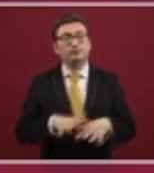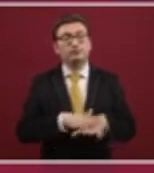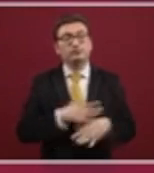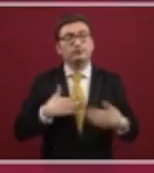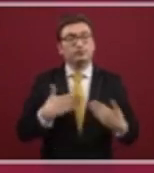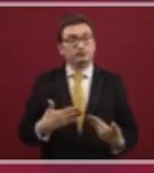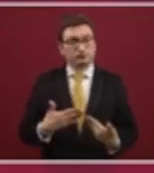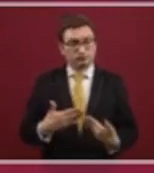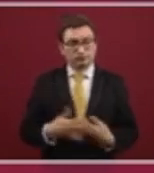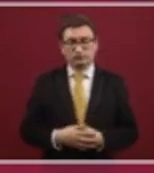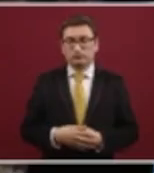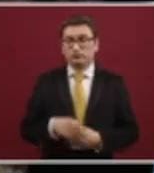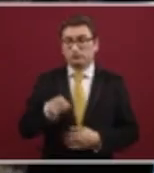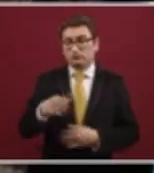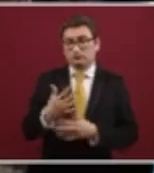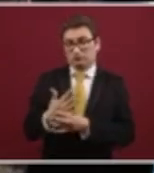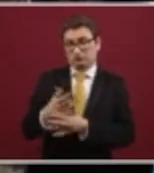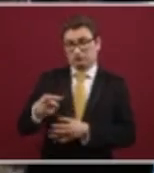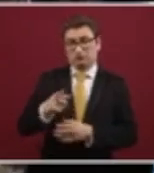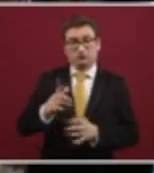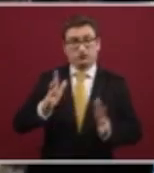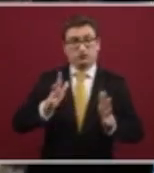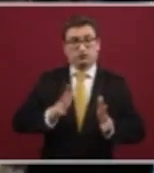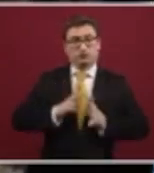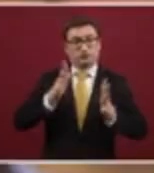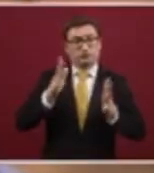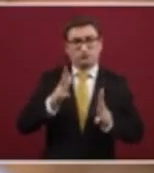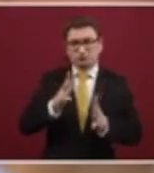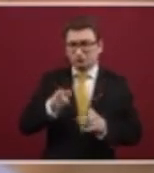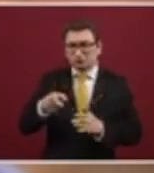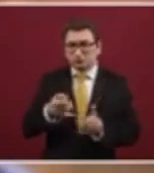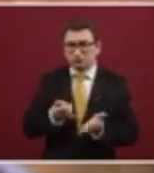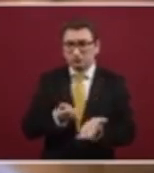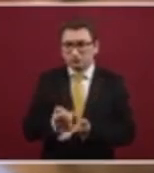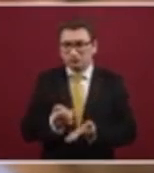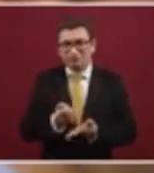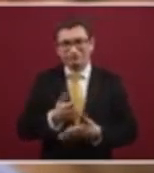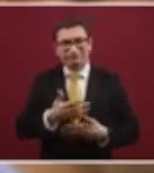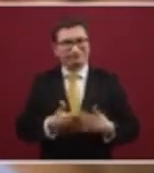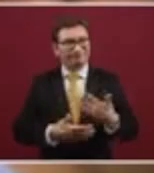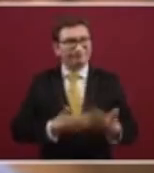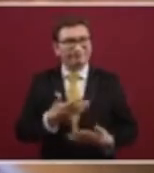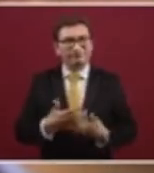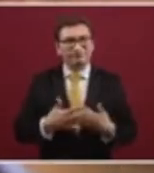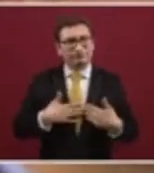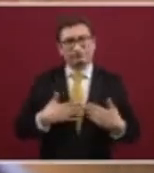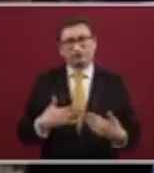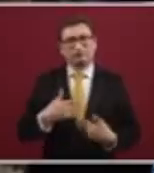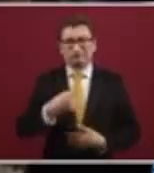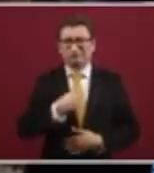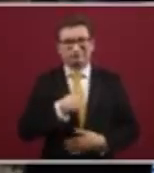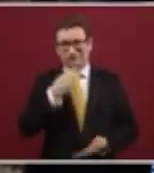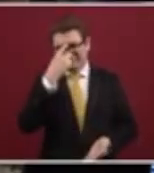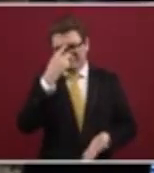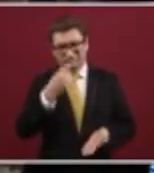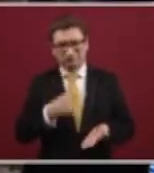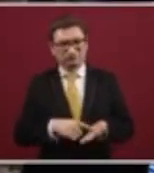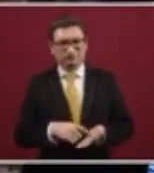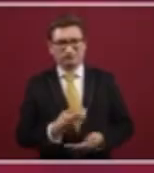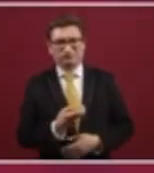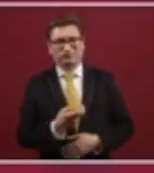que se muestran asombrados por esa decisión y que ya no se pueden crear ambientes no de confianza. No creo yo que esto sea